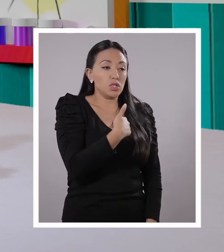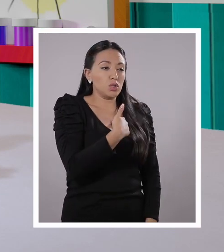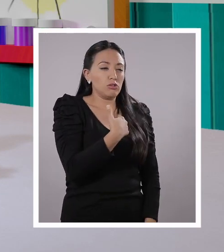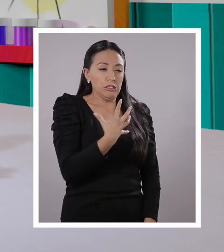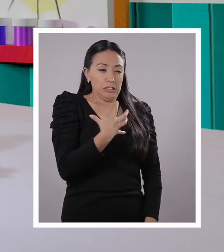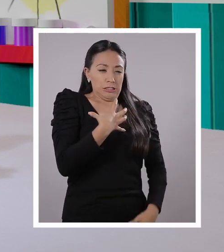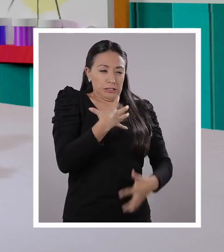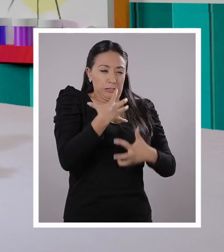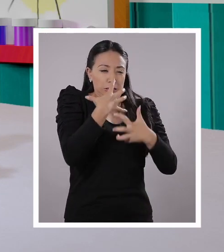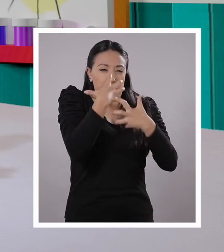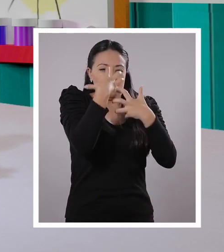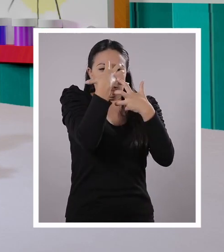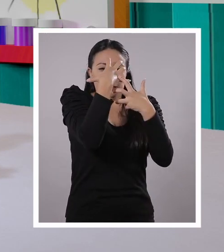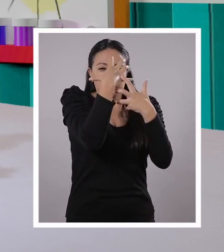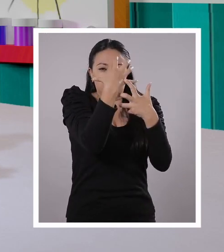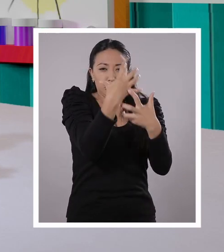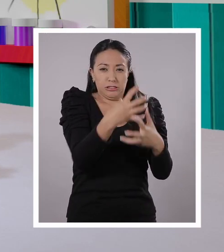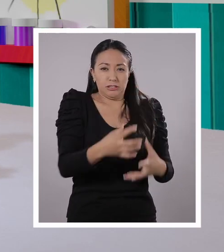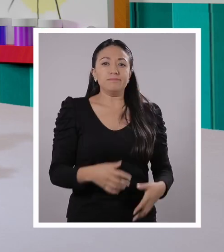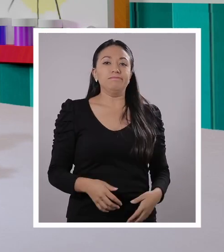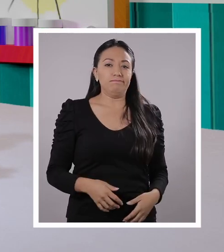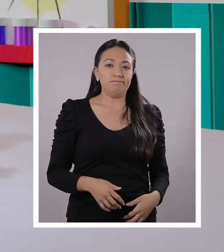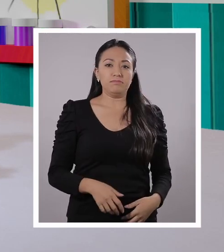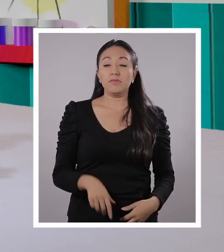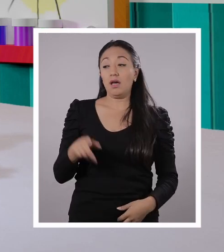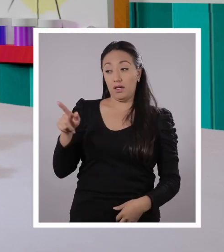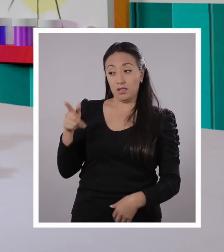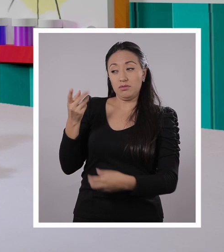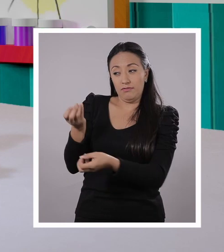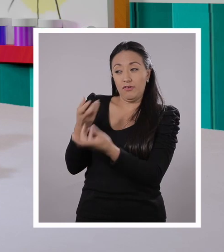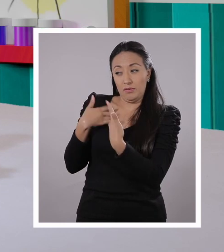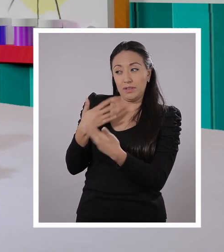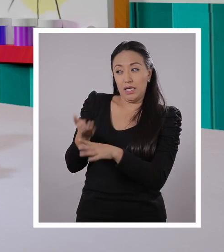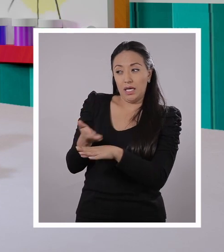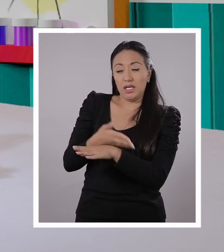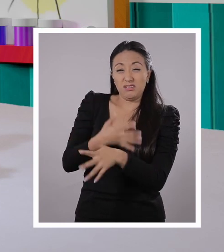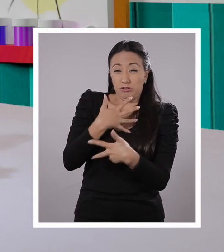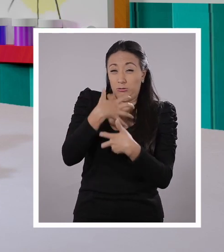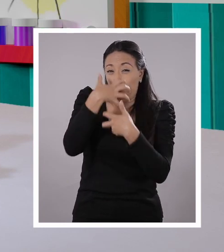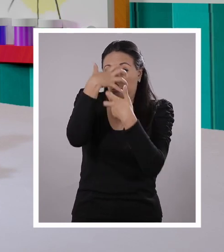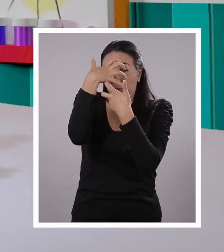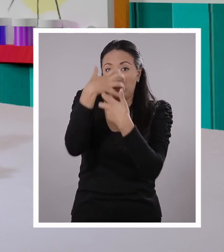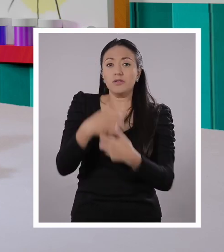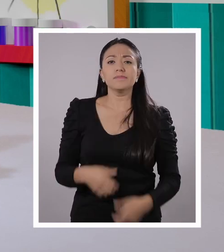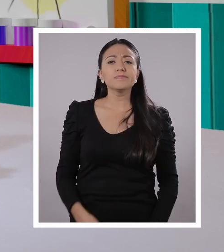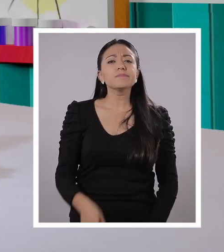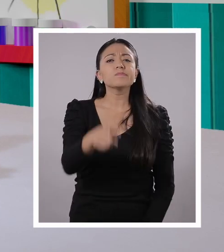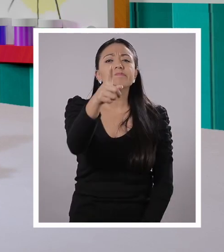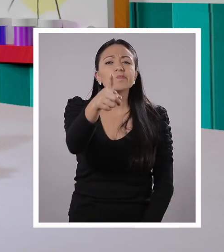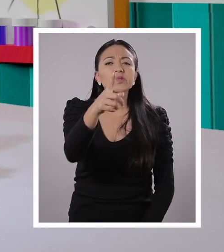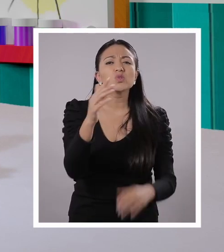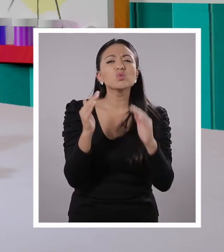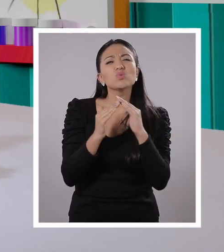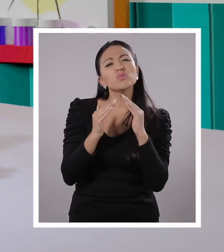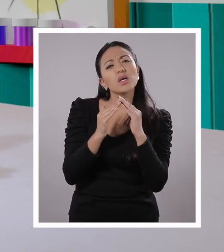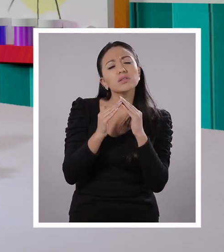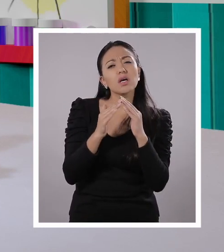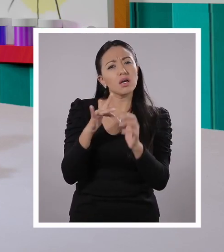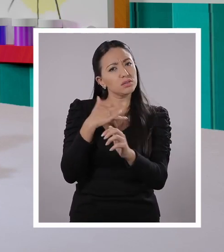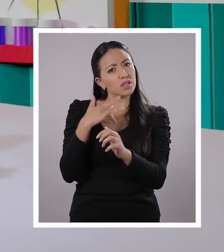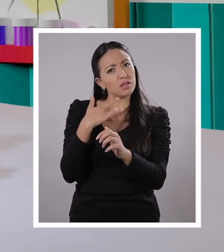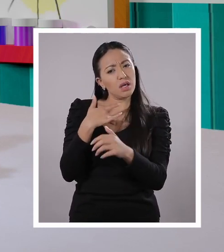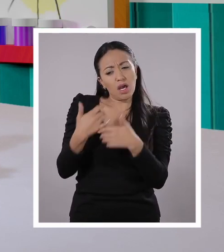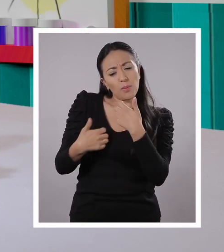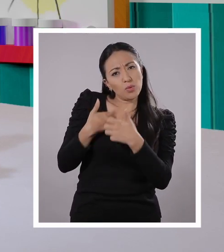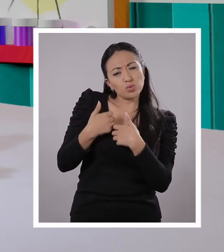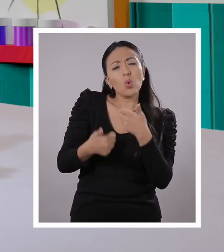la emoción de la ira. Ah, Pancho ya nos contó por qué sentía tanta ira. ¿Y ustedes, chicos y chicas en casa, qué emoción